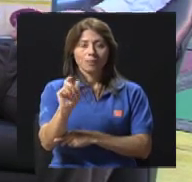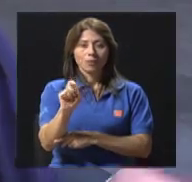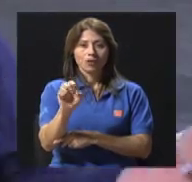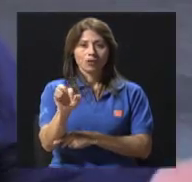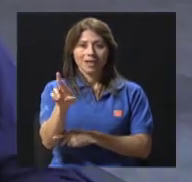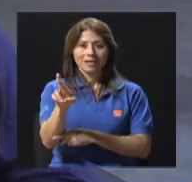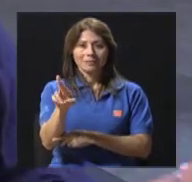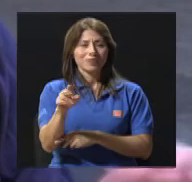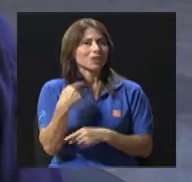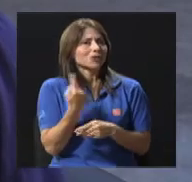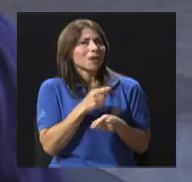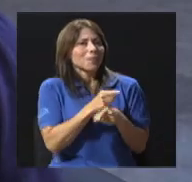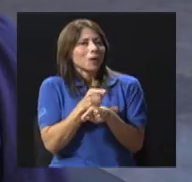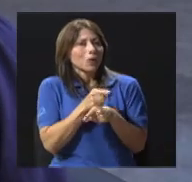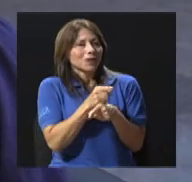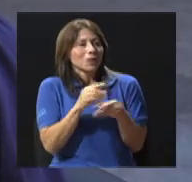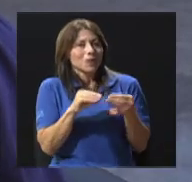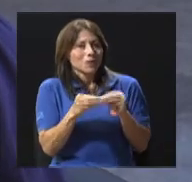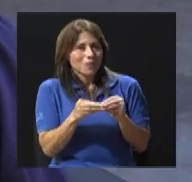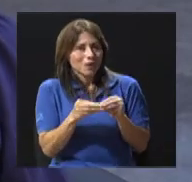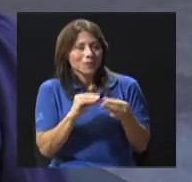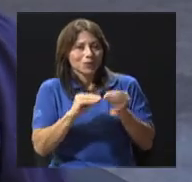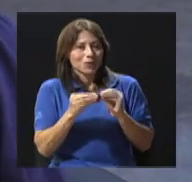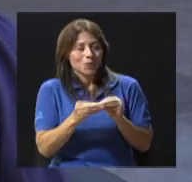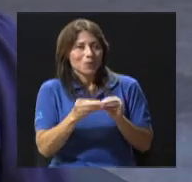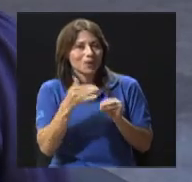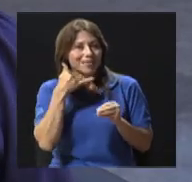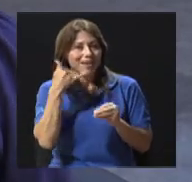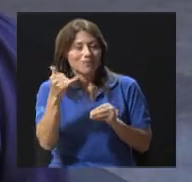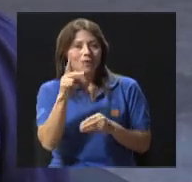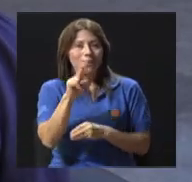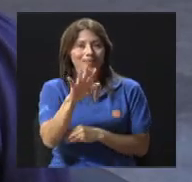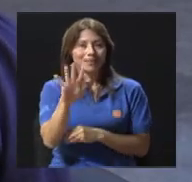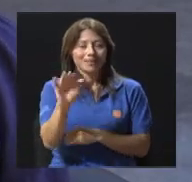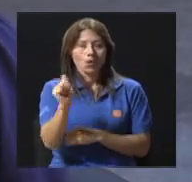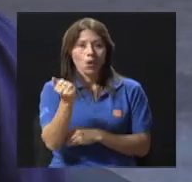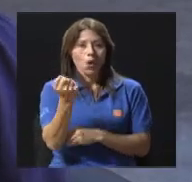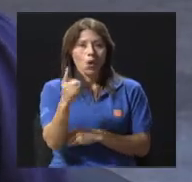vivirmejor.canalucr@ucr.ac.cr. Corrijo nada más el número, Saúl. El número de teléfono es el